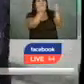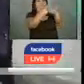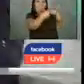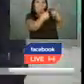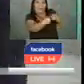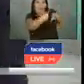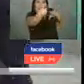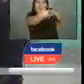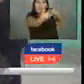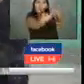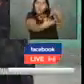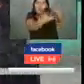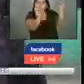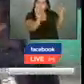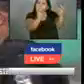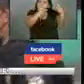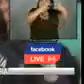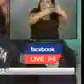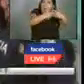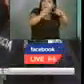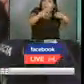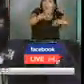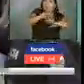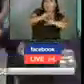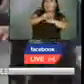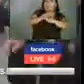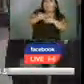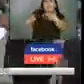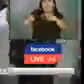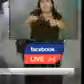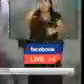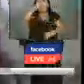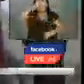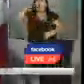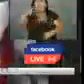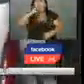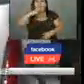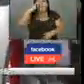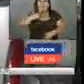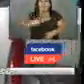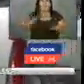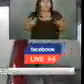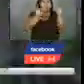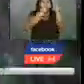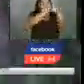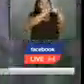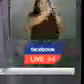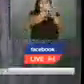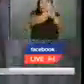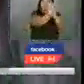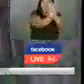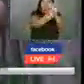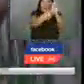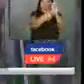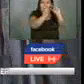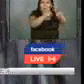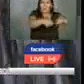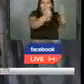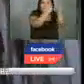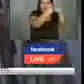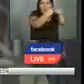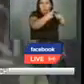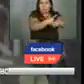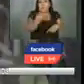para adecuar la ley del crimen organizado a la realidad del país, es decir, que modificarían algunos artículos para procesar a los